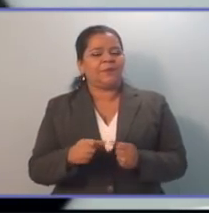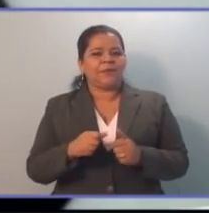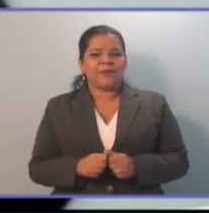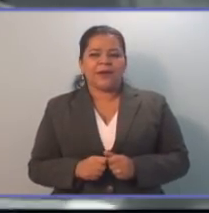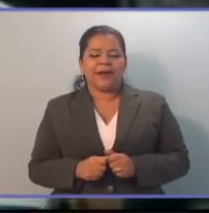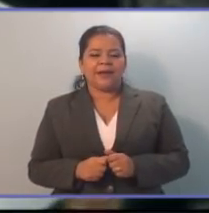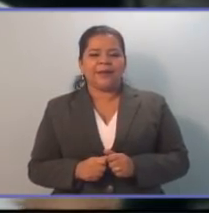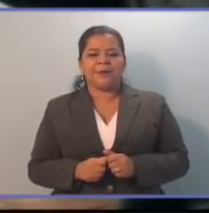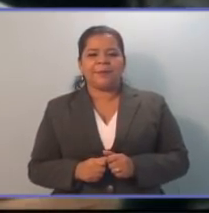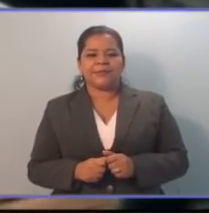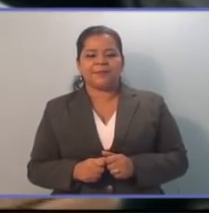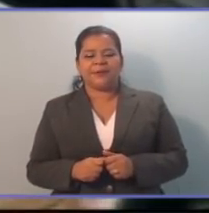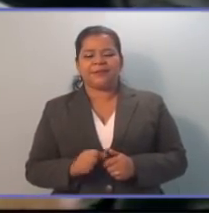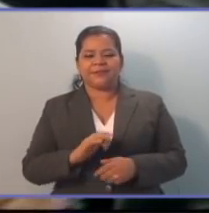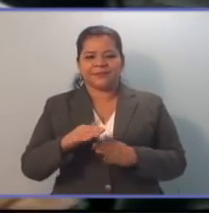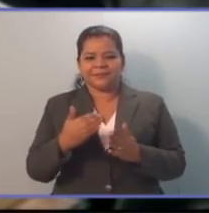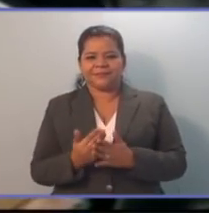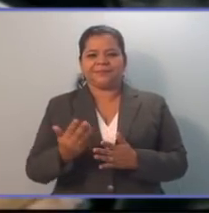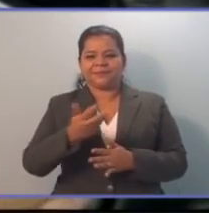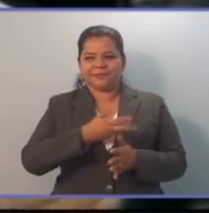En su propuesta de trabajo,